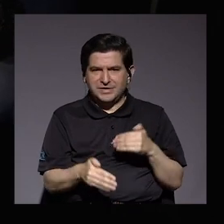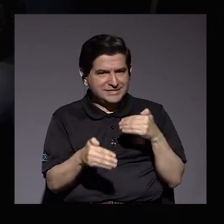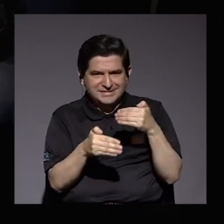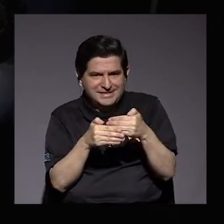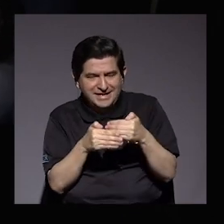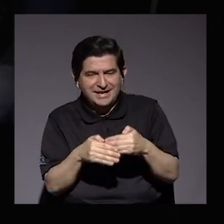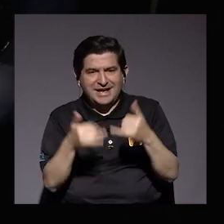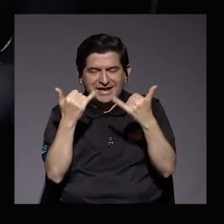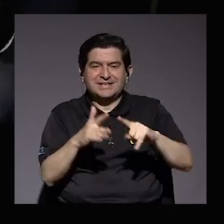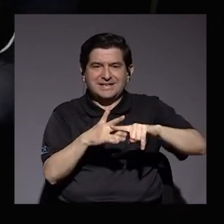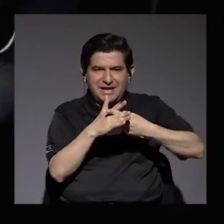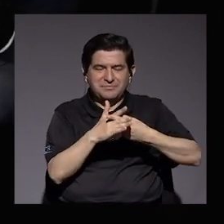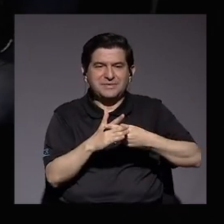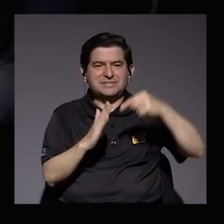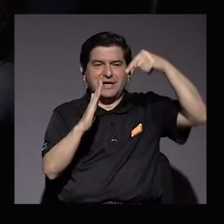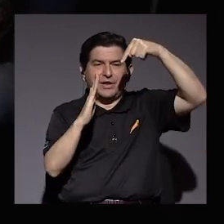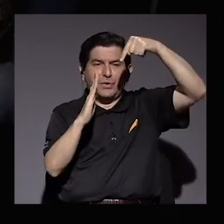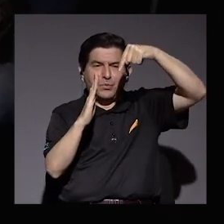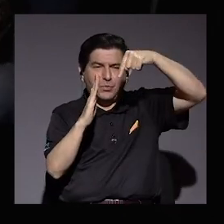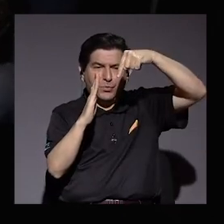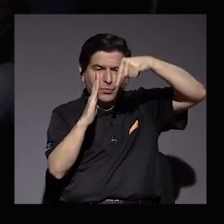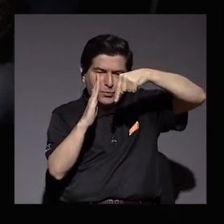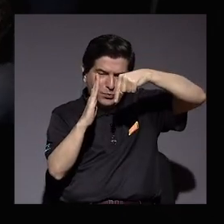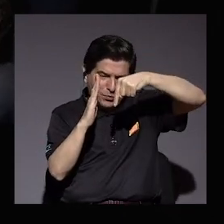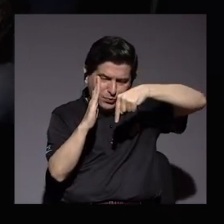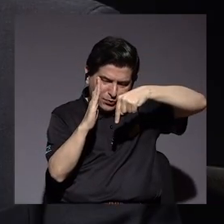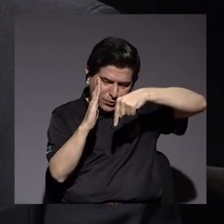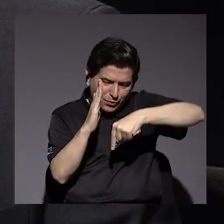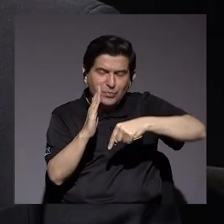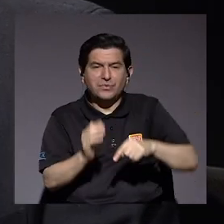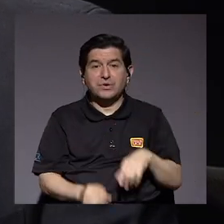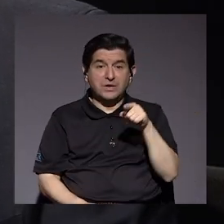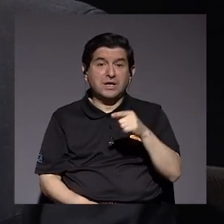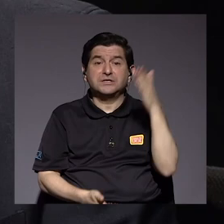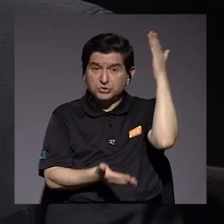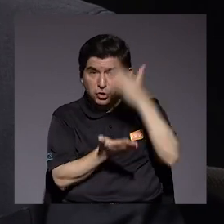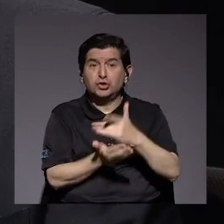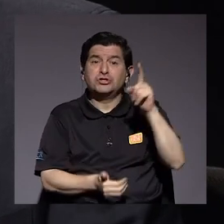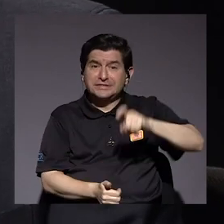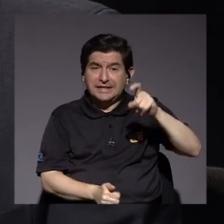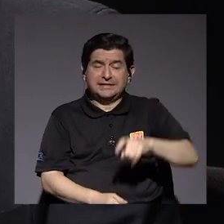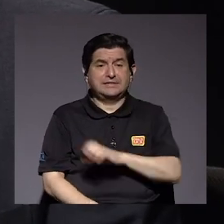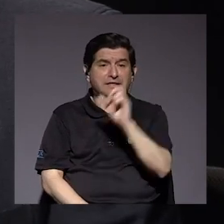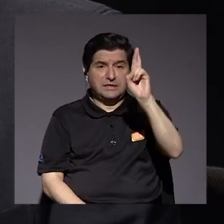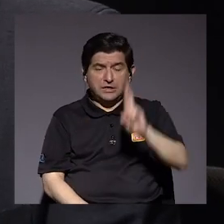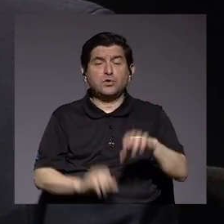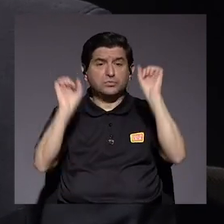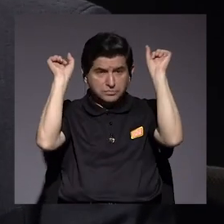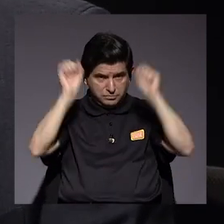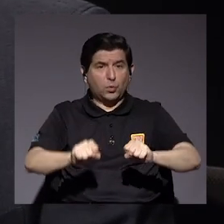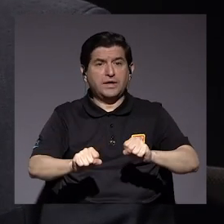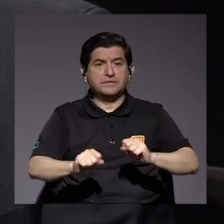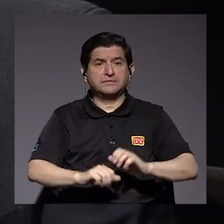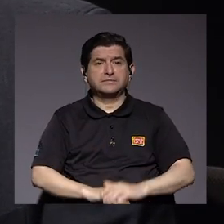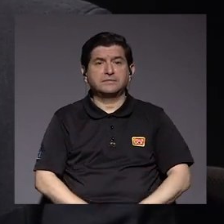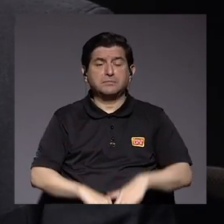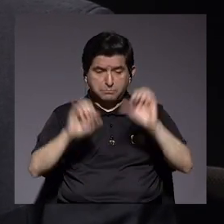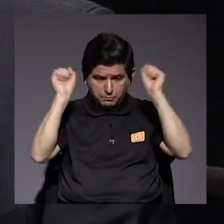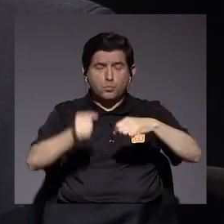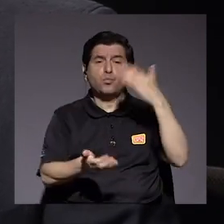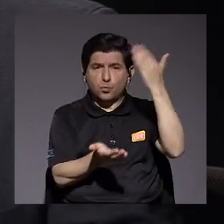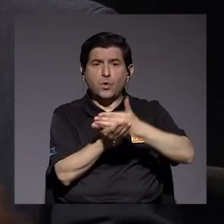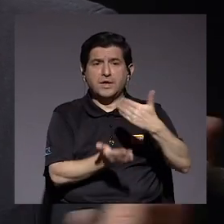al borde hemos empezado a bajar en el abismo y eso hay que frenarlo y costa rica pueden frenarlo